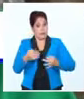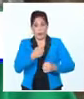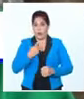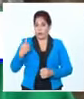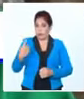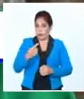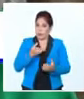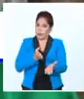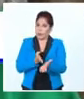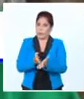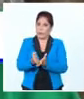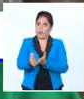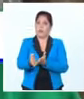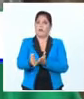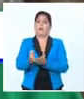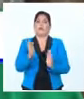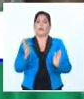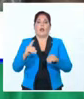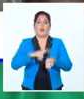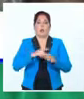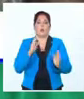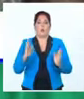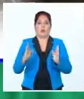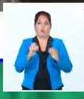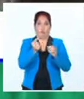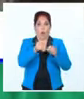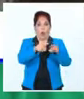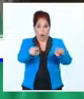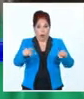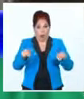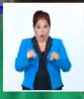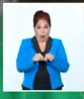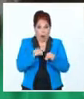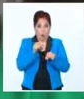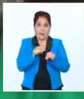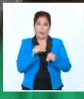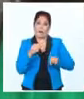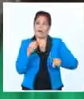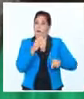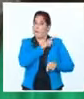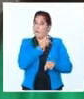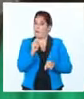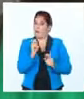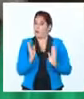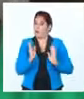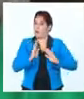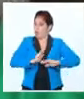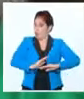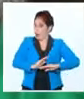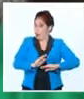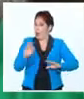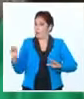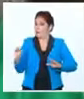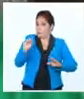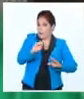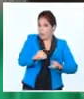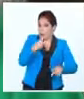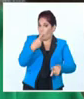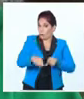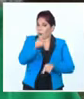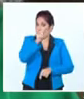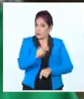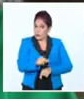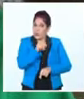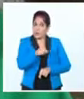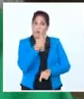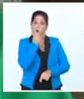sostenibles en el tiempo y que todas las aulas donde hemos tenido que pensar en una variante que a lo mejor no es la que preferiríamos tenga la atención necesaria y que